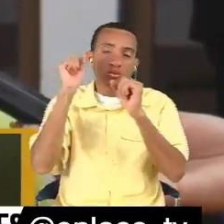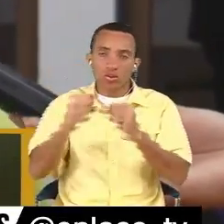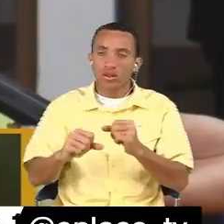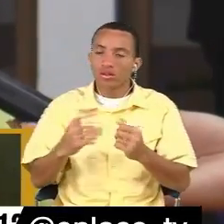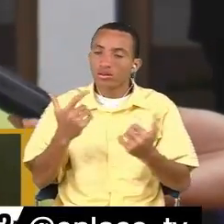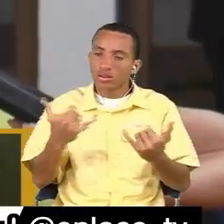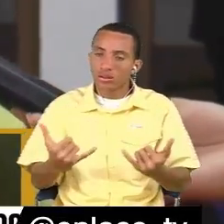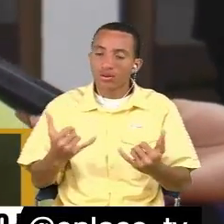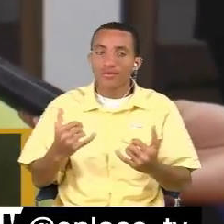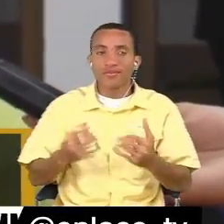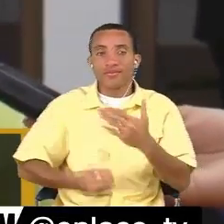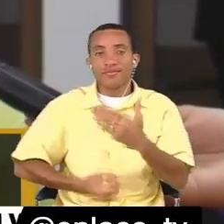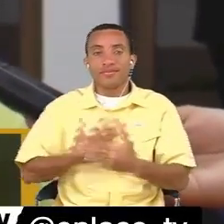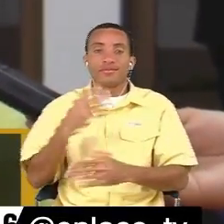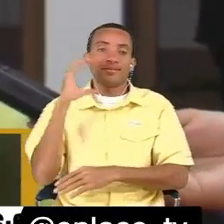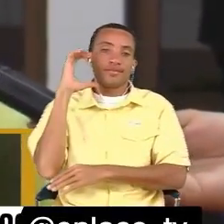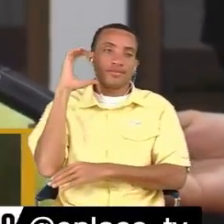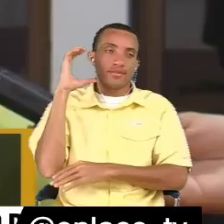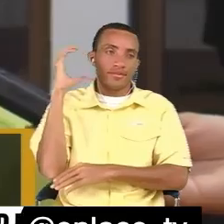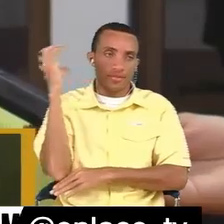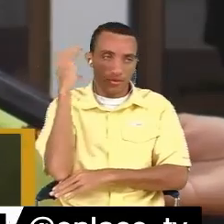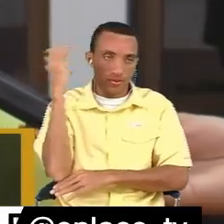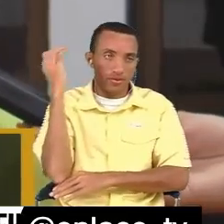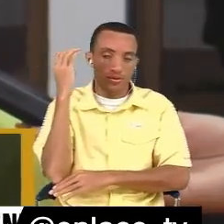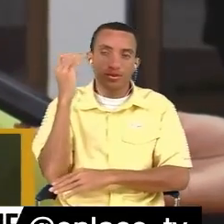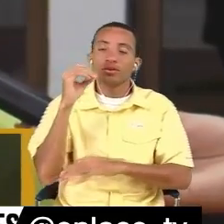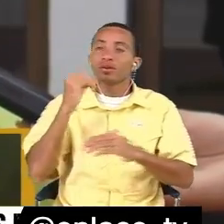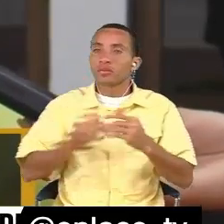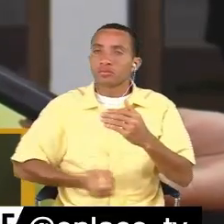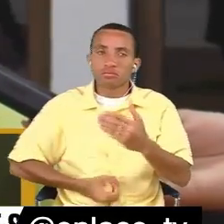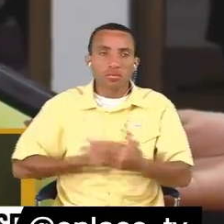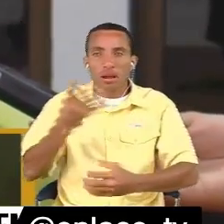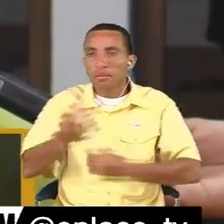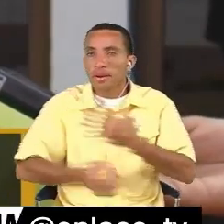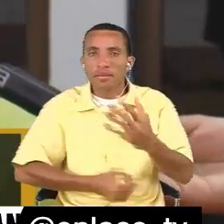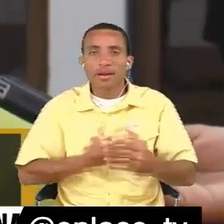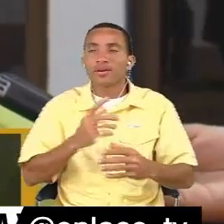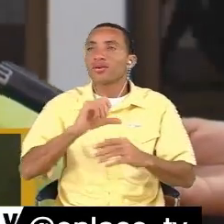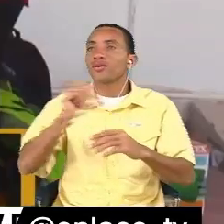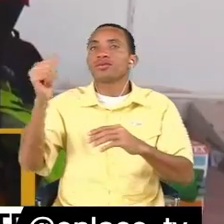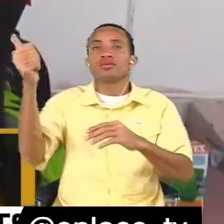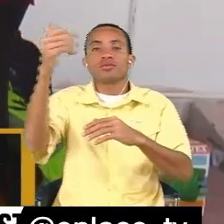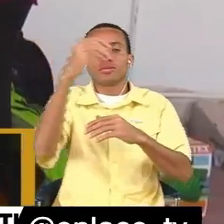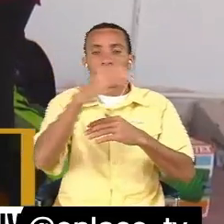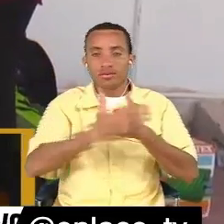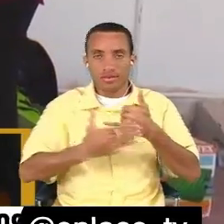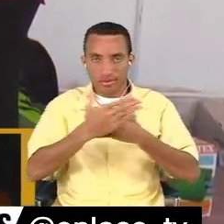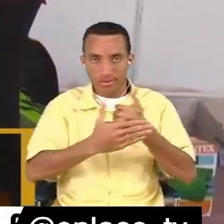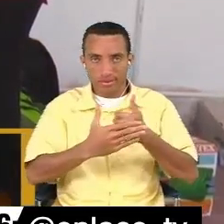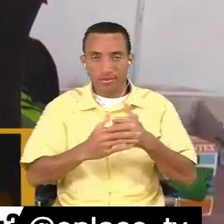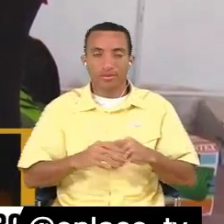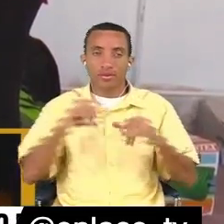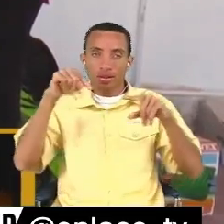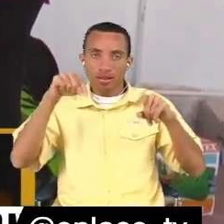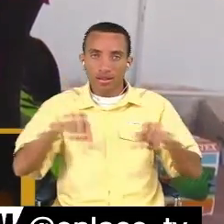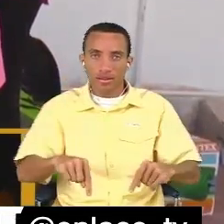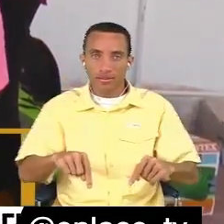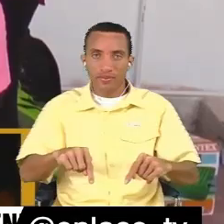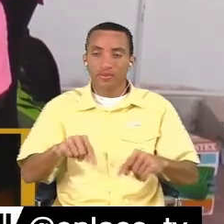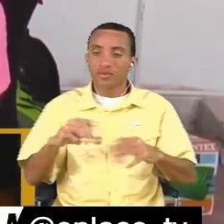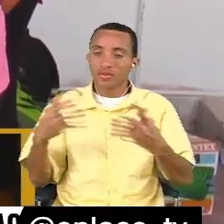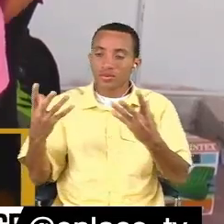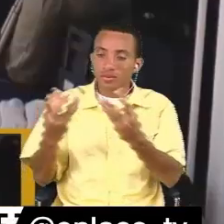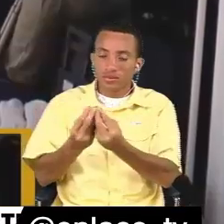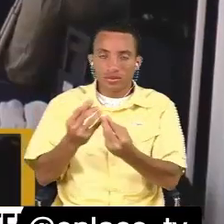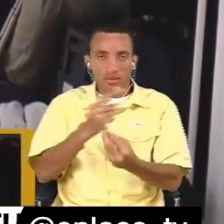muchísimo de nuestro país y poder replicar iniciativas como estas en otros lugares del país. Enlace Noticias encontró a este grupo de universitarios